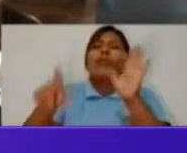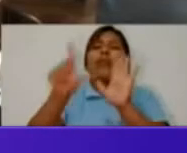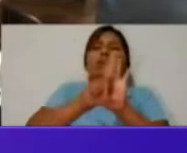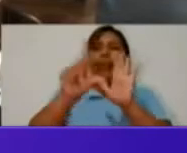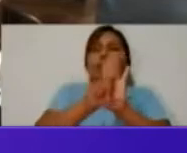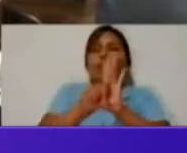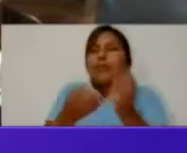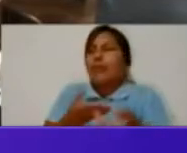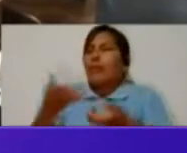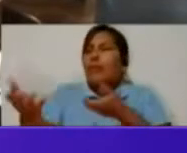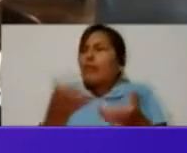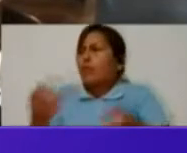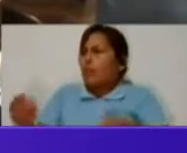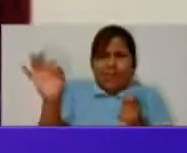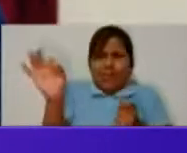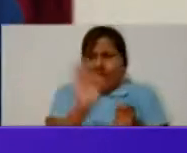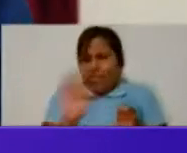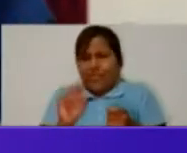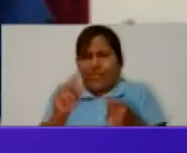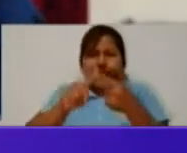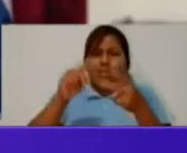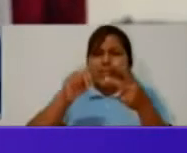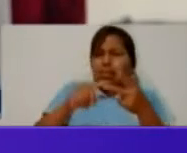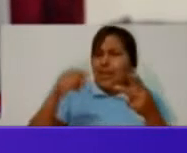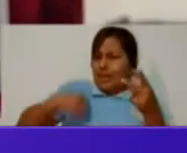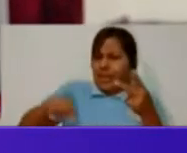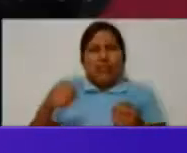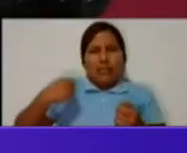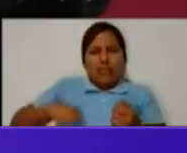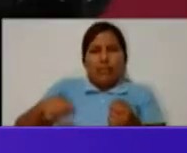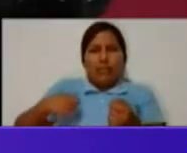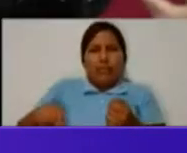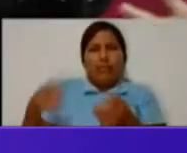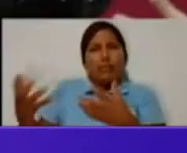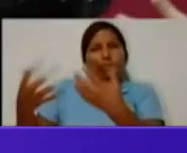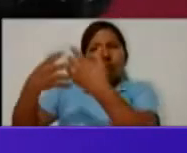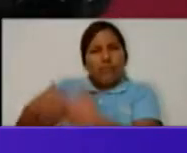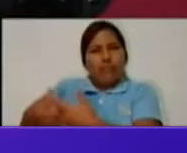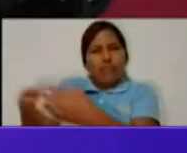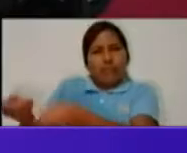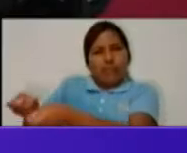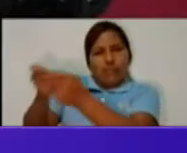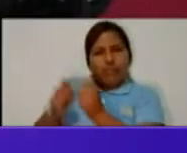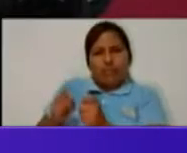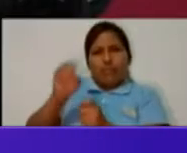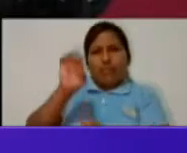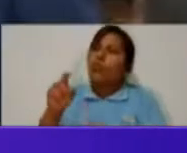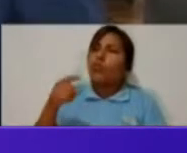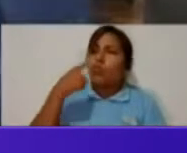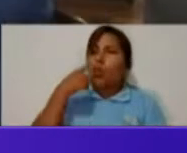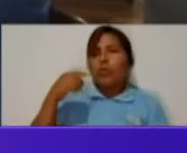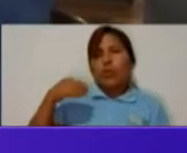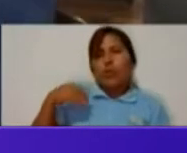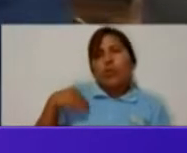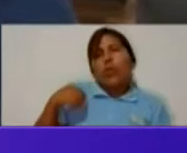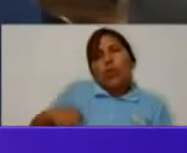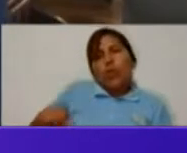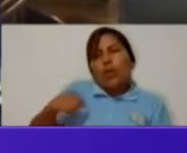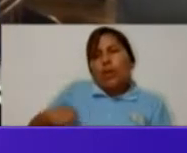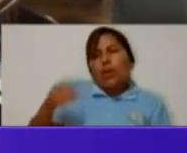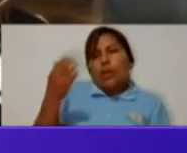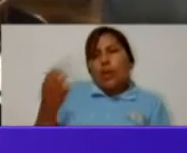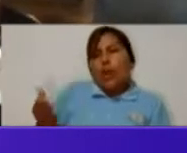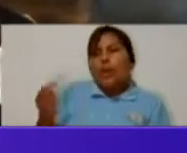un dirigente del mercado mayorista a cambio de facilitarle una reunión con el alcalde de Lima. Usted directamente, señor